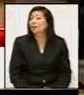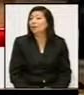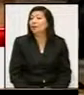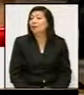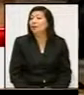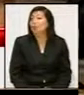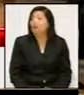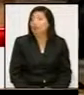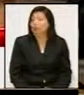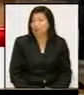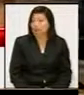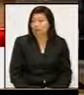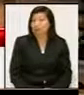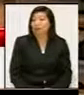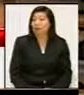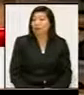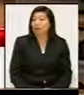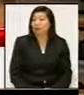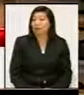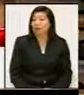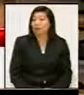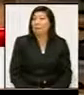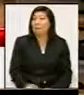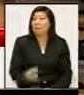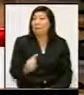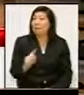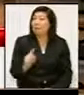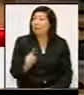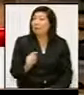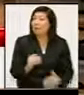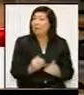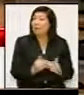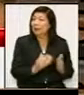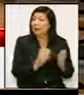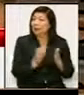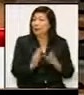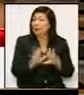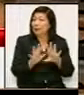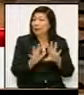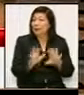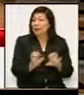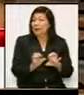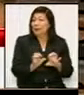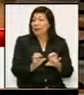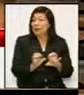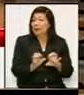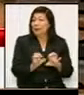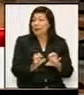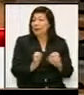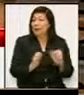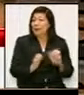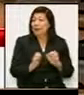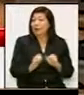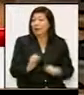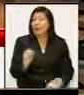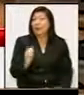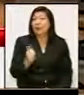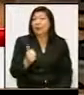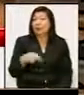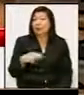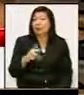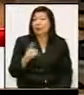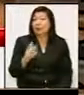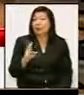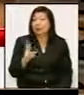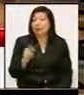si me permitiera, colega, para no pasarnos a evaluar el tema de vuestra actuación en el Sanctuary, ¿no es